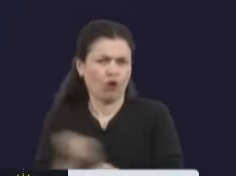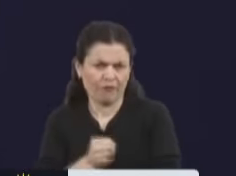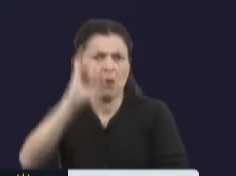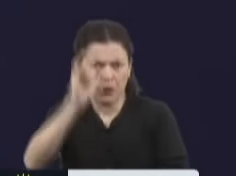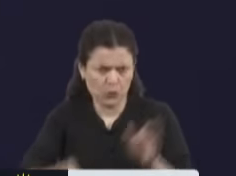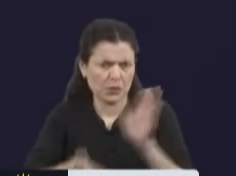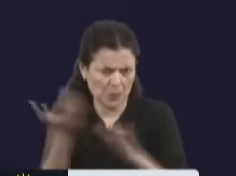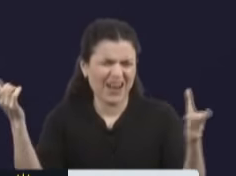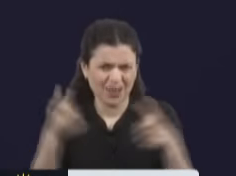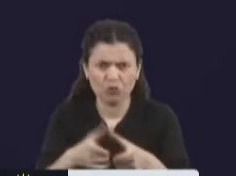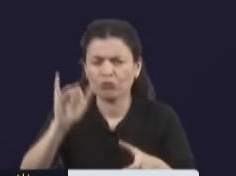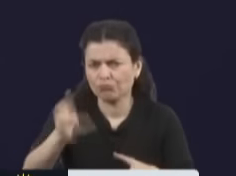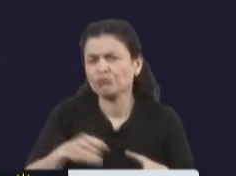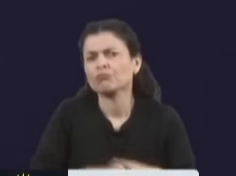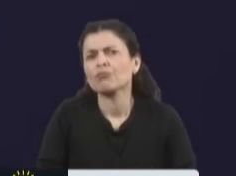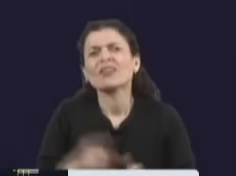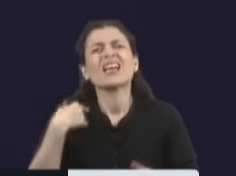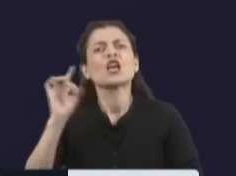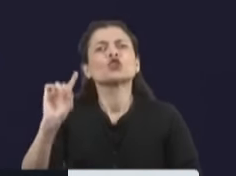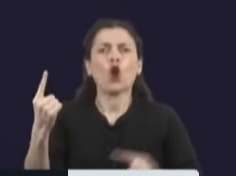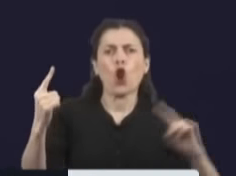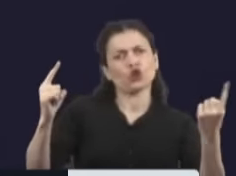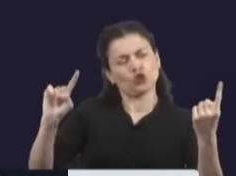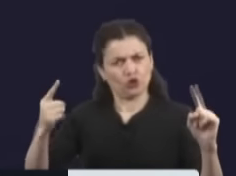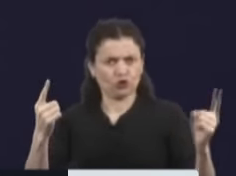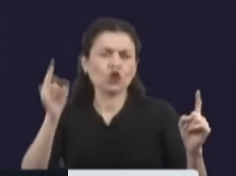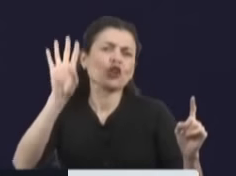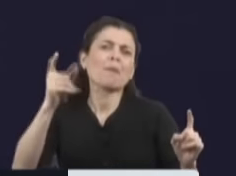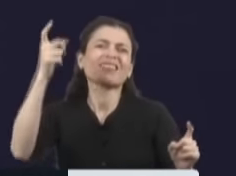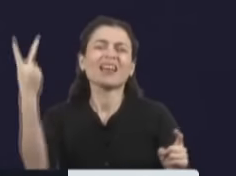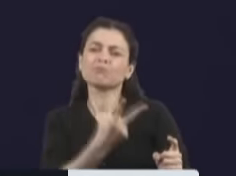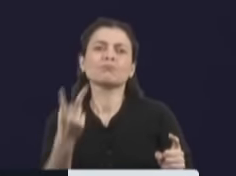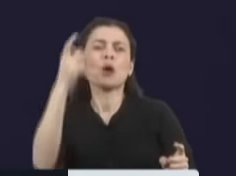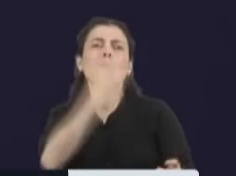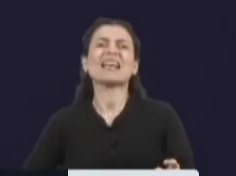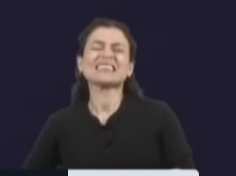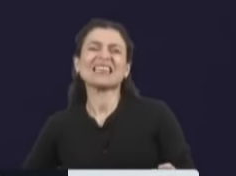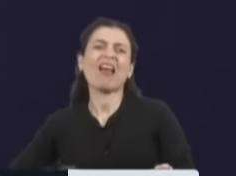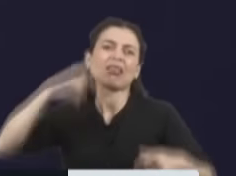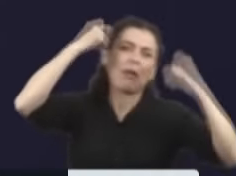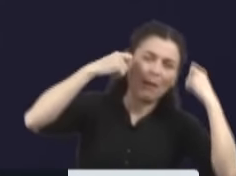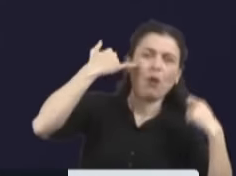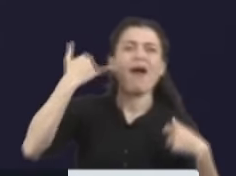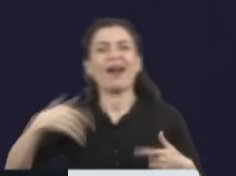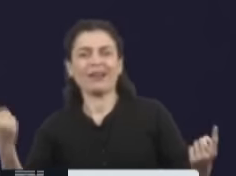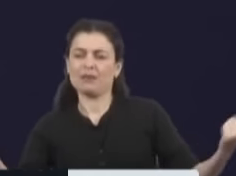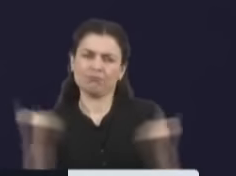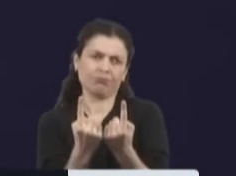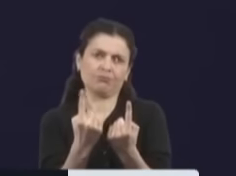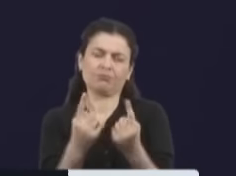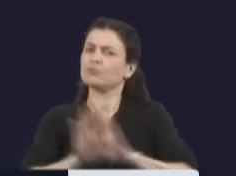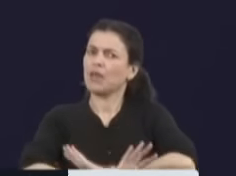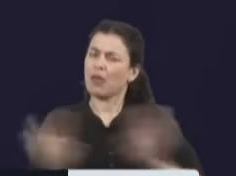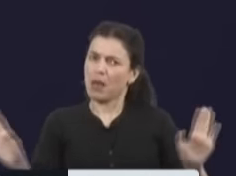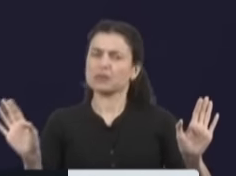ser solamente sin acompañantes digamos entre entre los presidentes el presidente va a recibir a el presidente